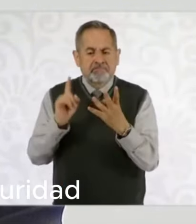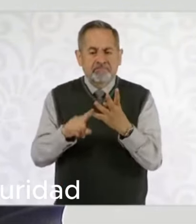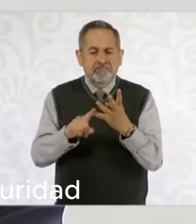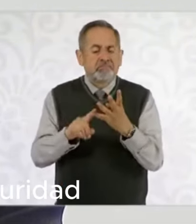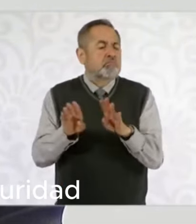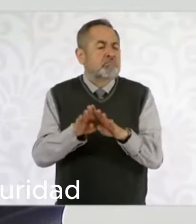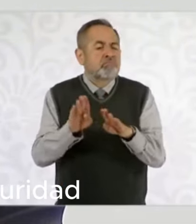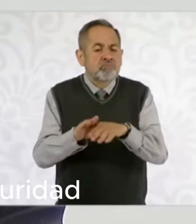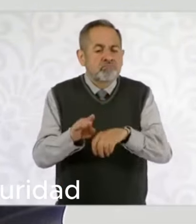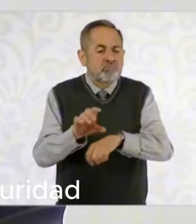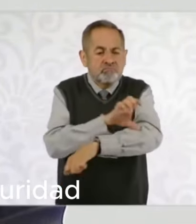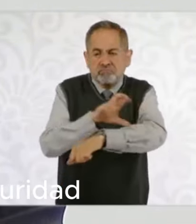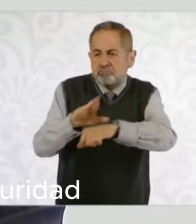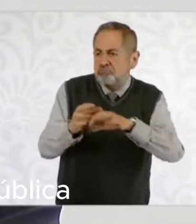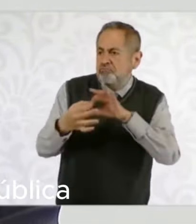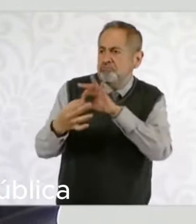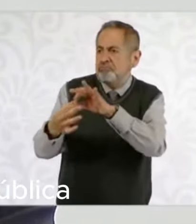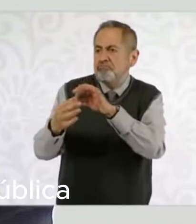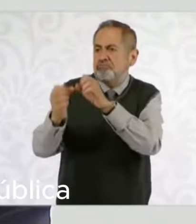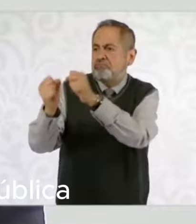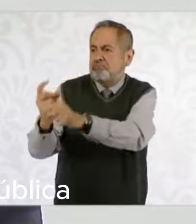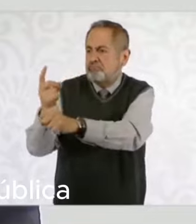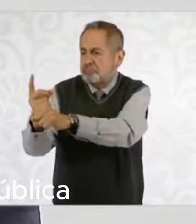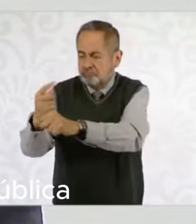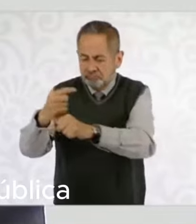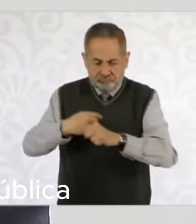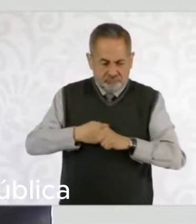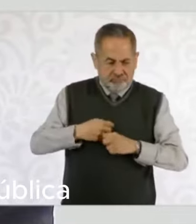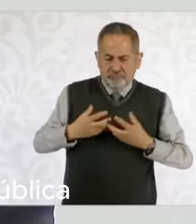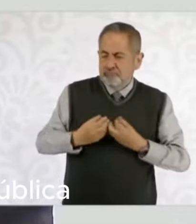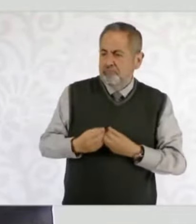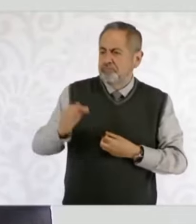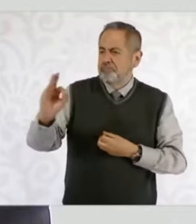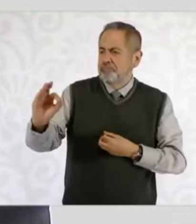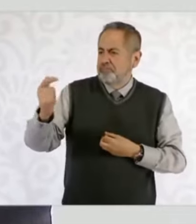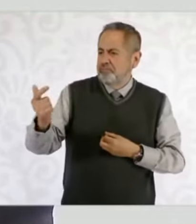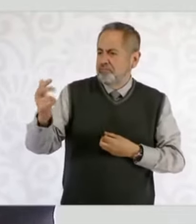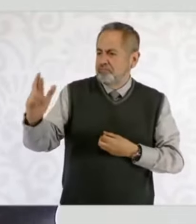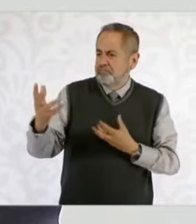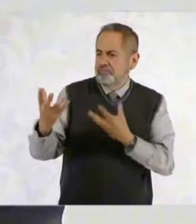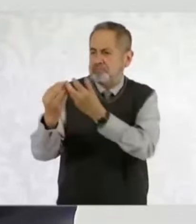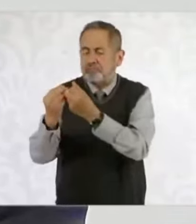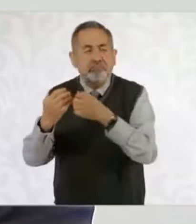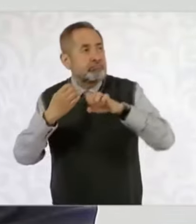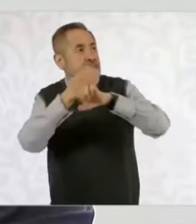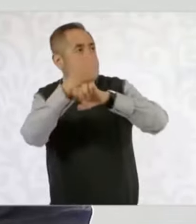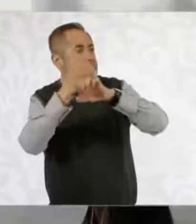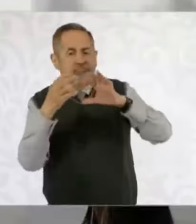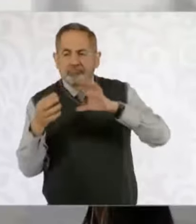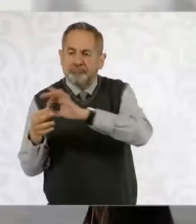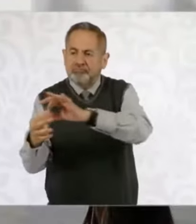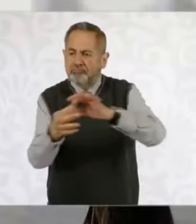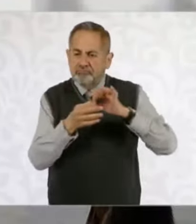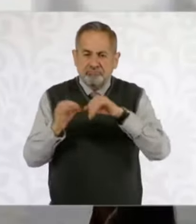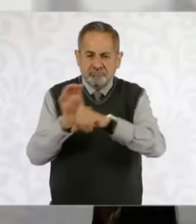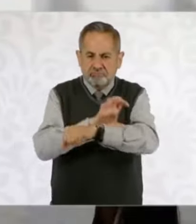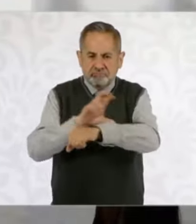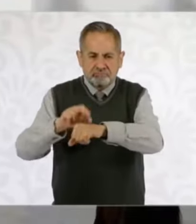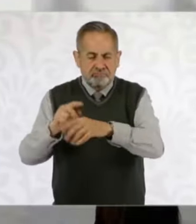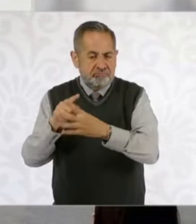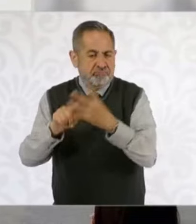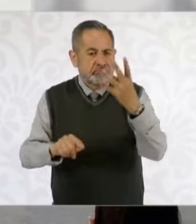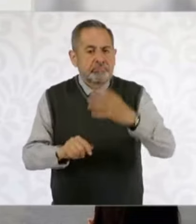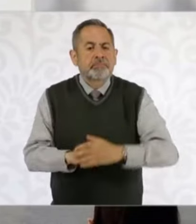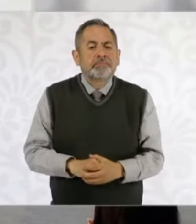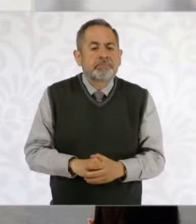la coordinación entre el Gabinete de Seguridad, por supuesto la Fiscalía General de la República y las entidades federativas. En el